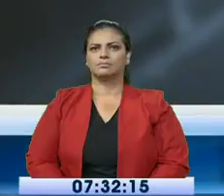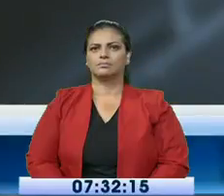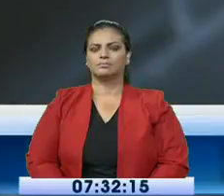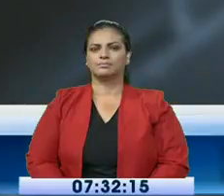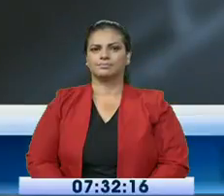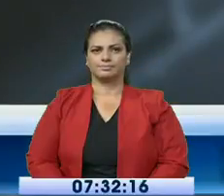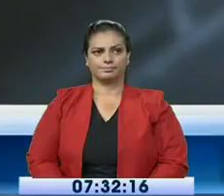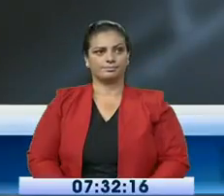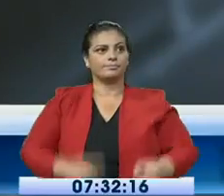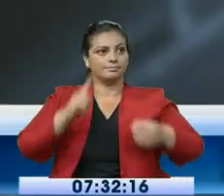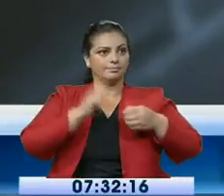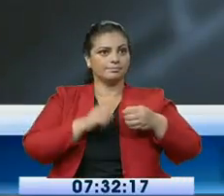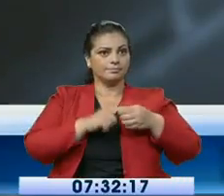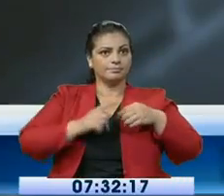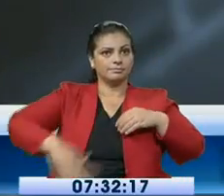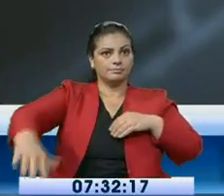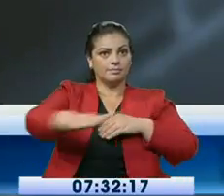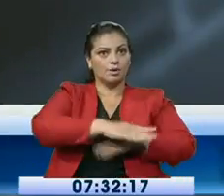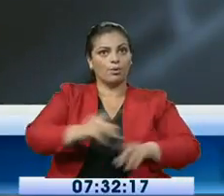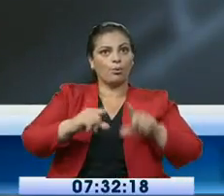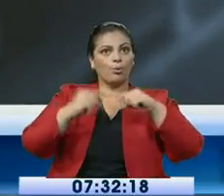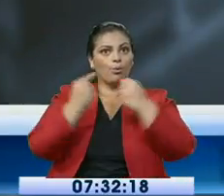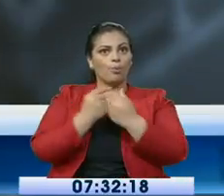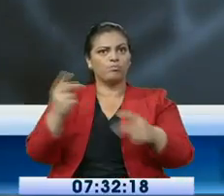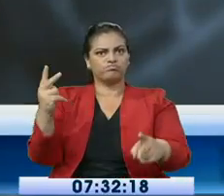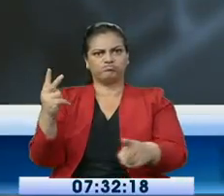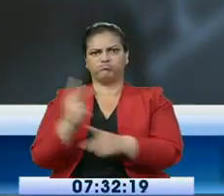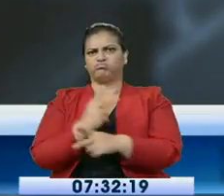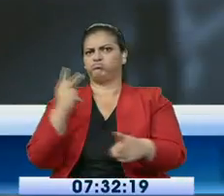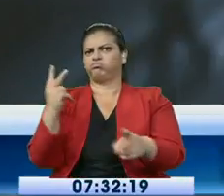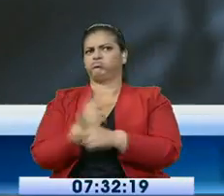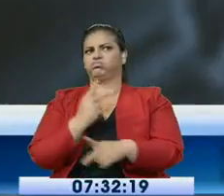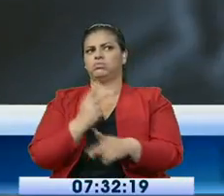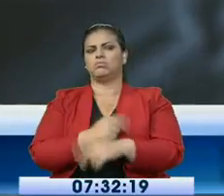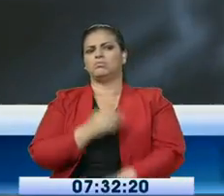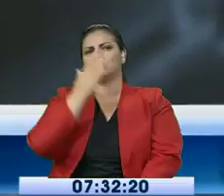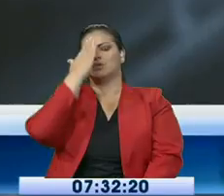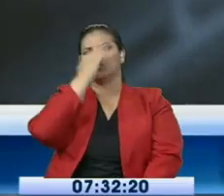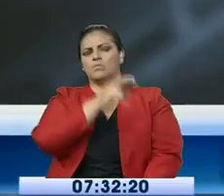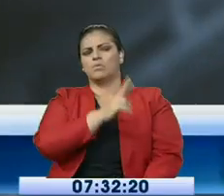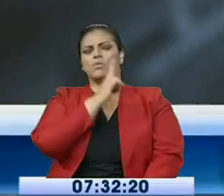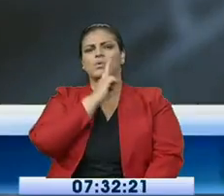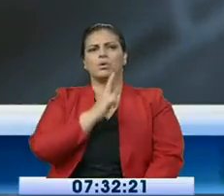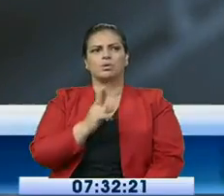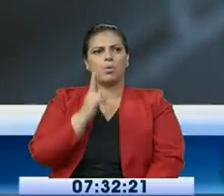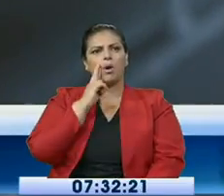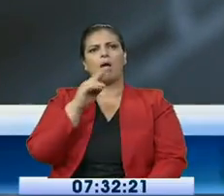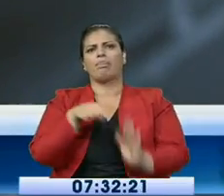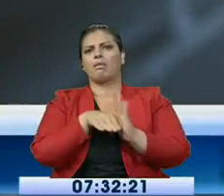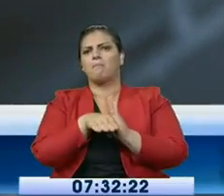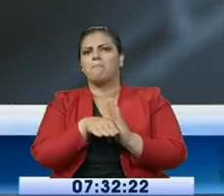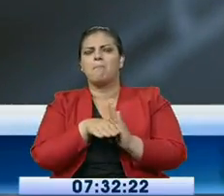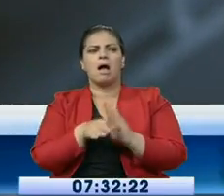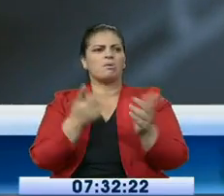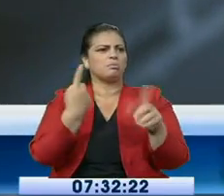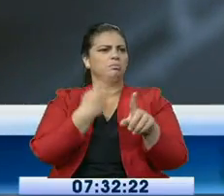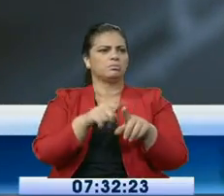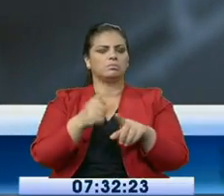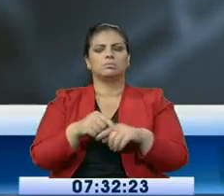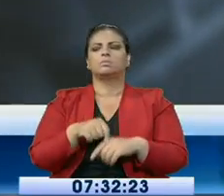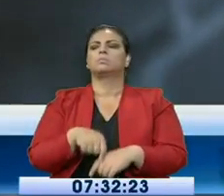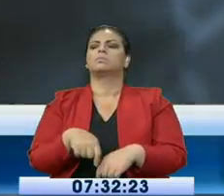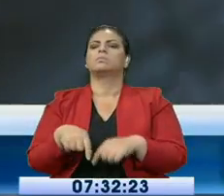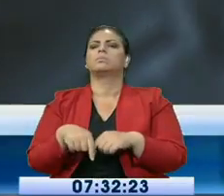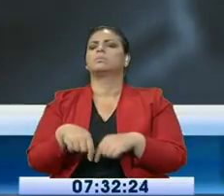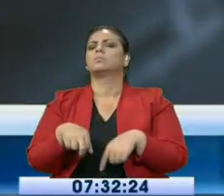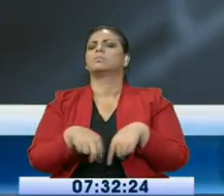Al parecer les gustó contar con dinero fácil y tenían en carpeta varios sitios de comidas y unidades económicas ubicadas en la urbe capitalina,